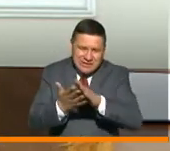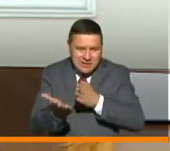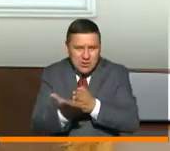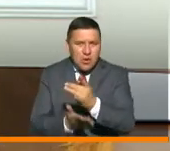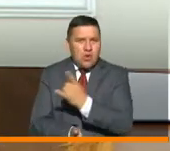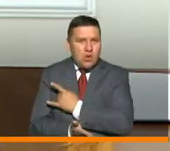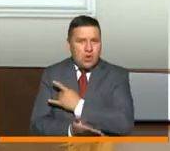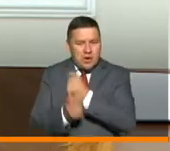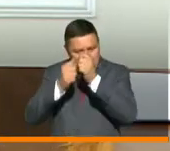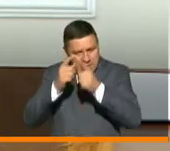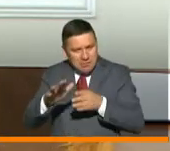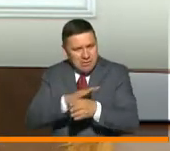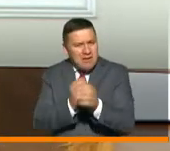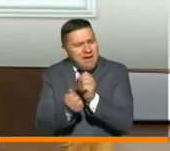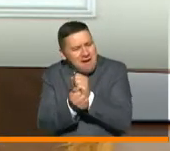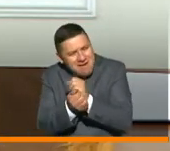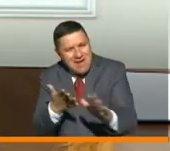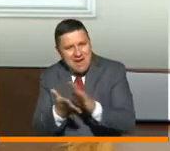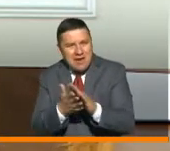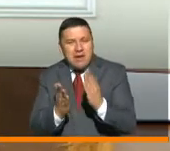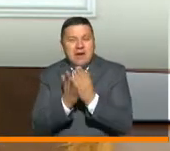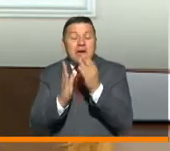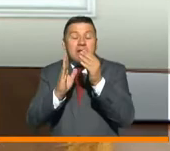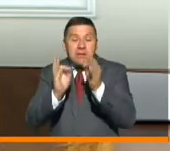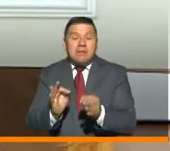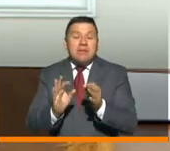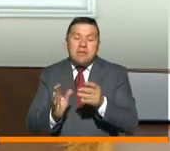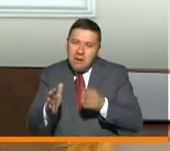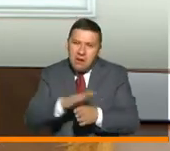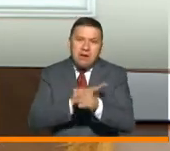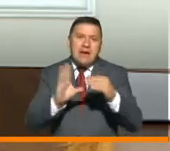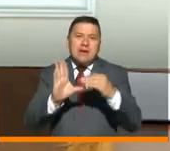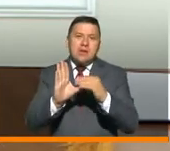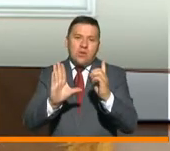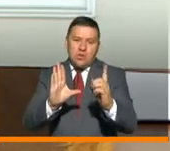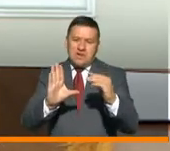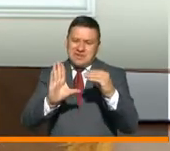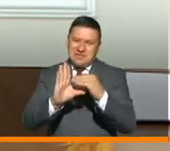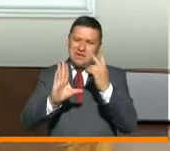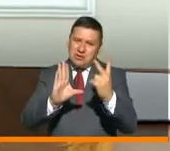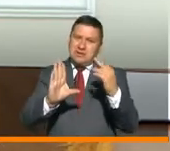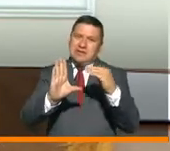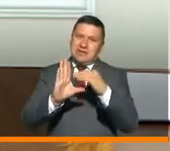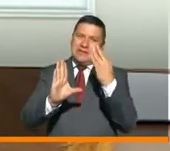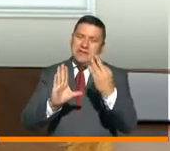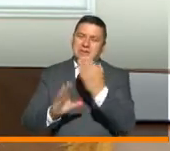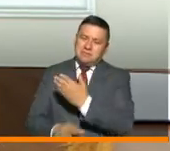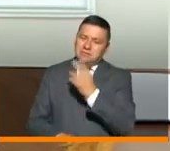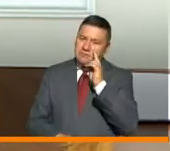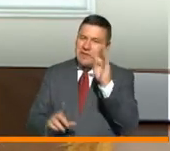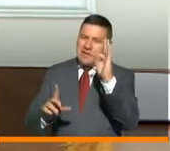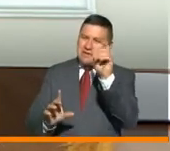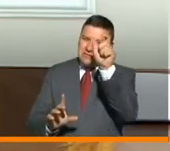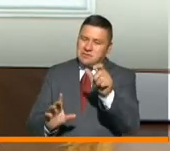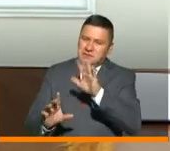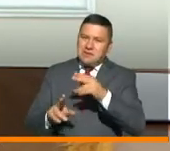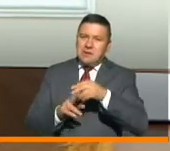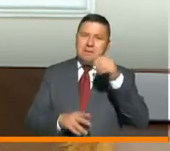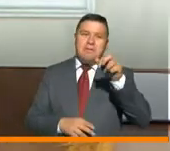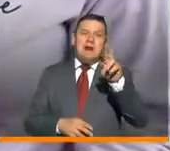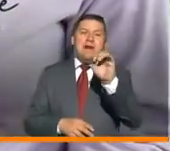universitaria pública, gratuita, a los estratos 1, 2 y 3. Veamos ese testimonio de María